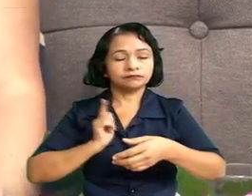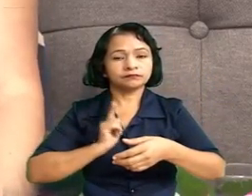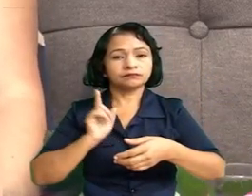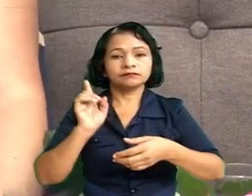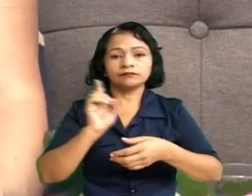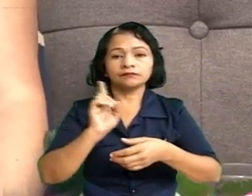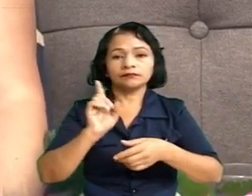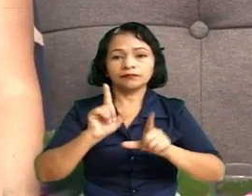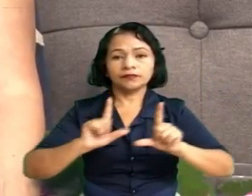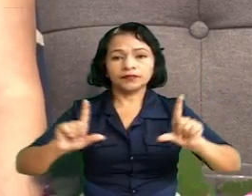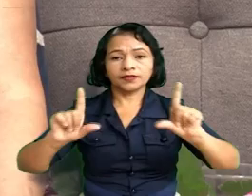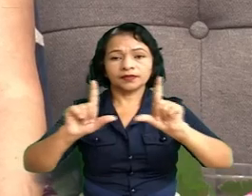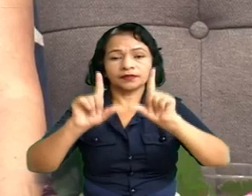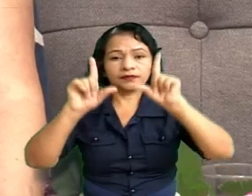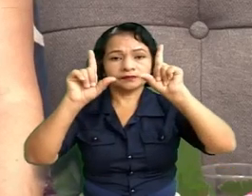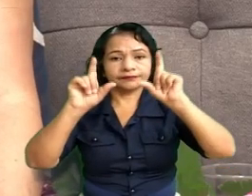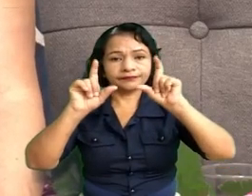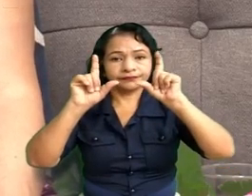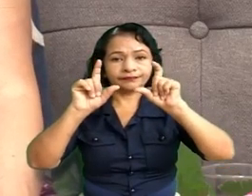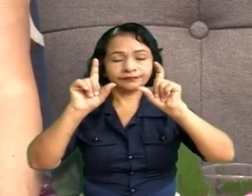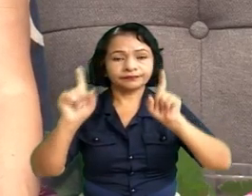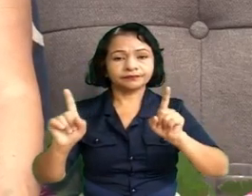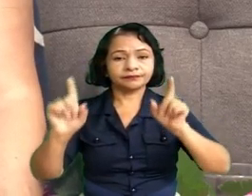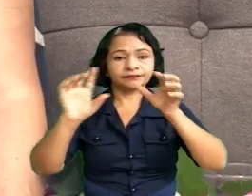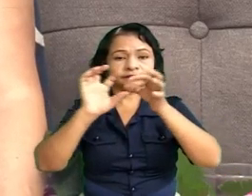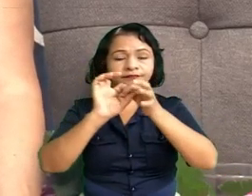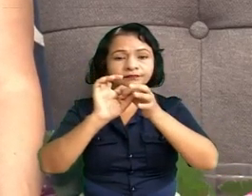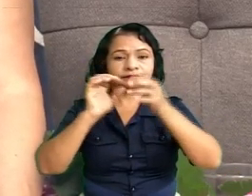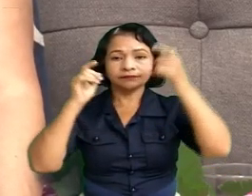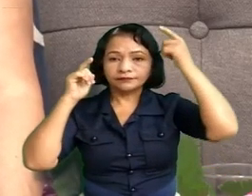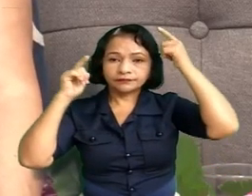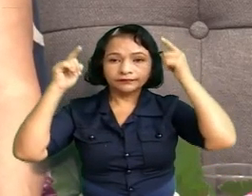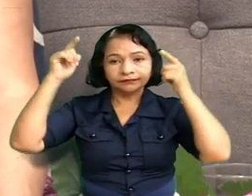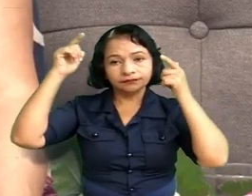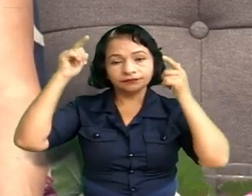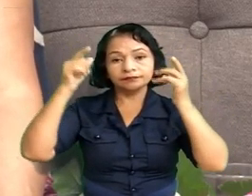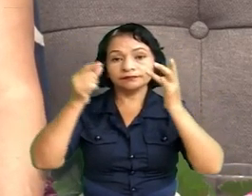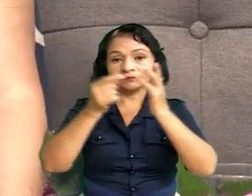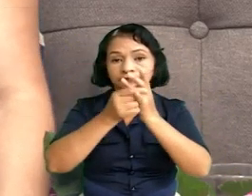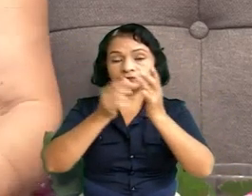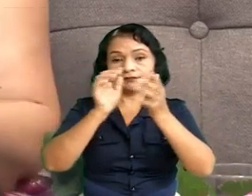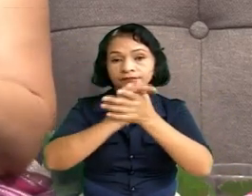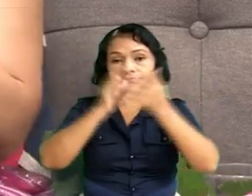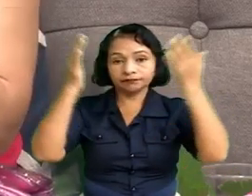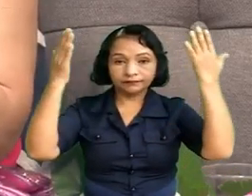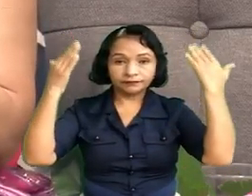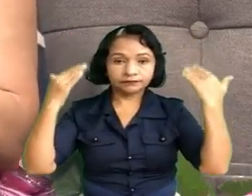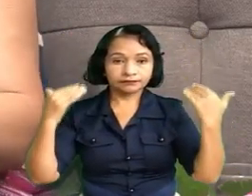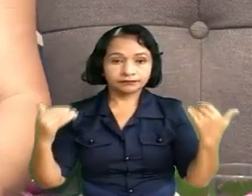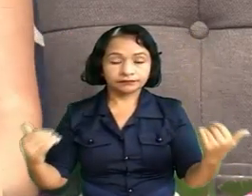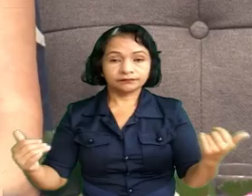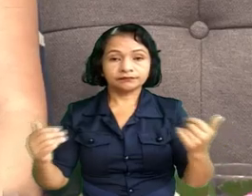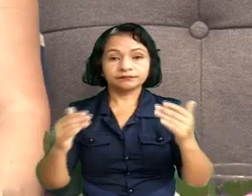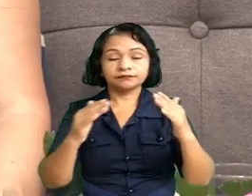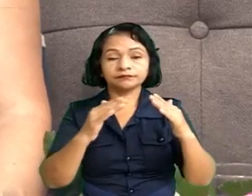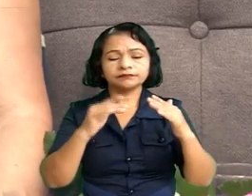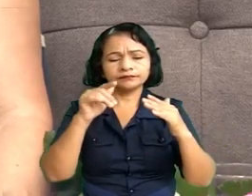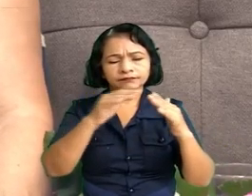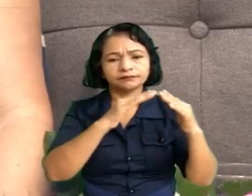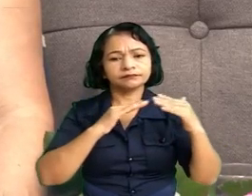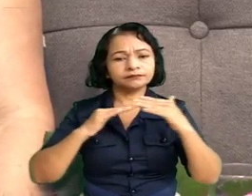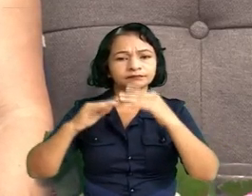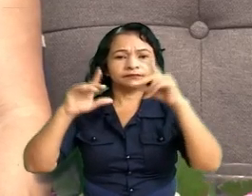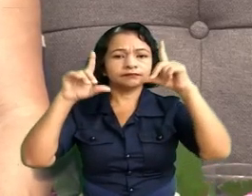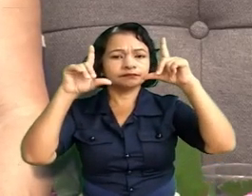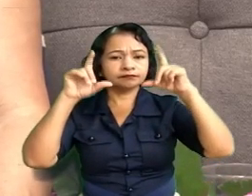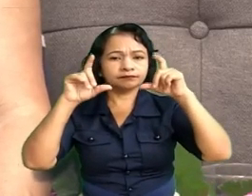ella, en esa foto histórica que está al lado del general Sandino, el día de la boda, está en la ciudad de San Rafael del Norte,